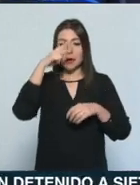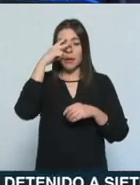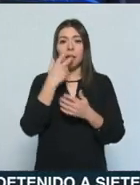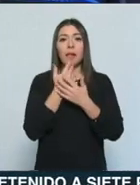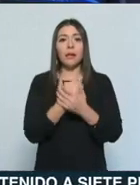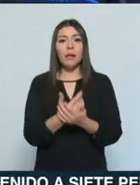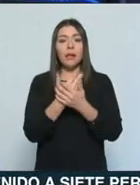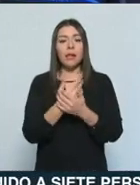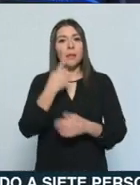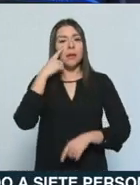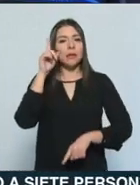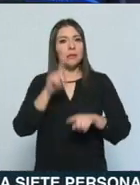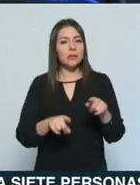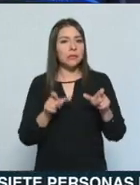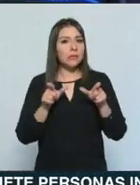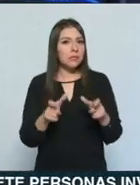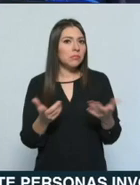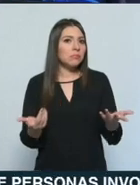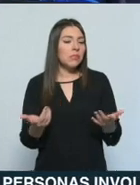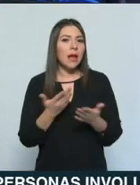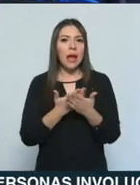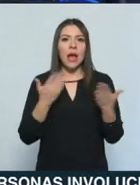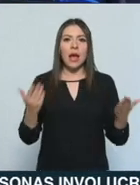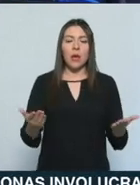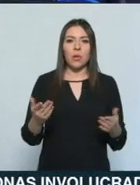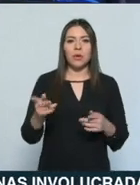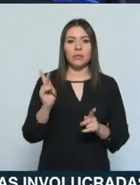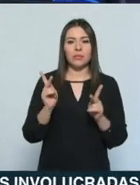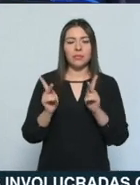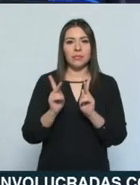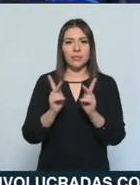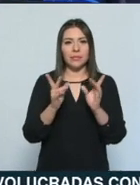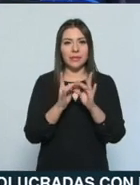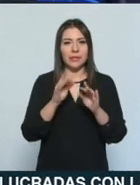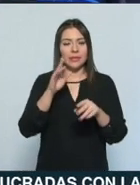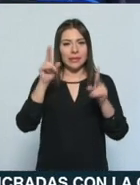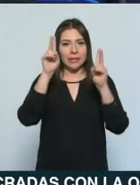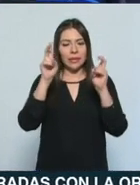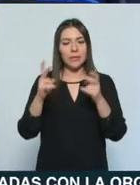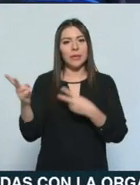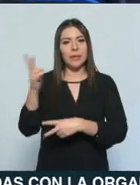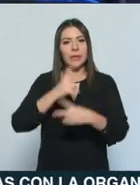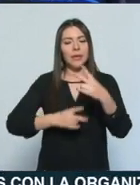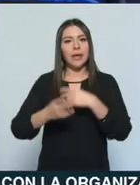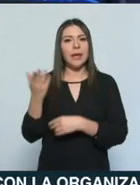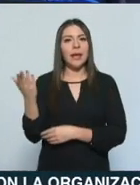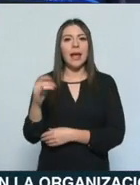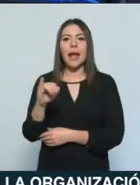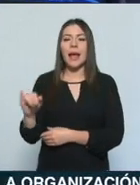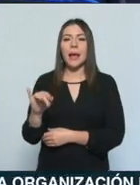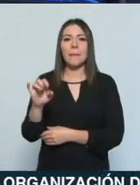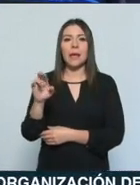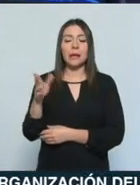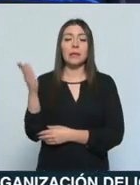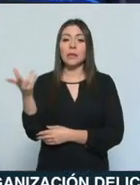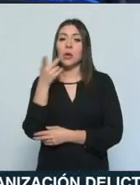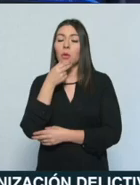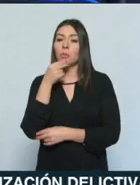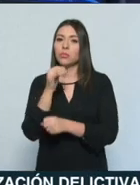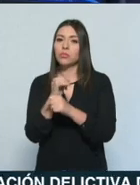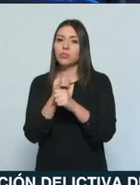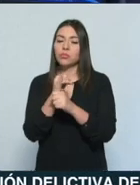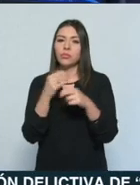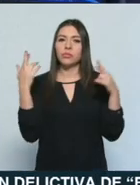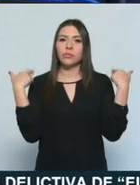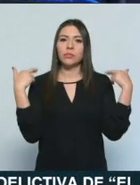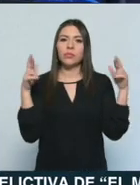¿Su mando será militar? Pues para hablar precisamente de estos temas nos acompaña el día de hoy Javier Oliva. Él es investigador y profesor del